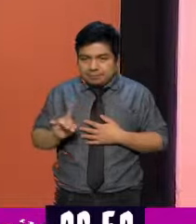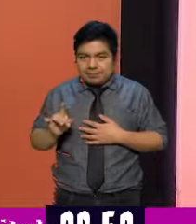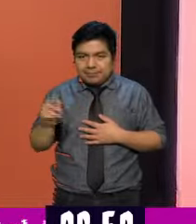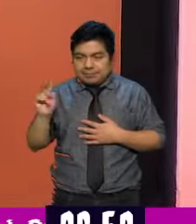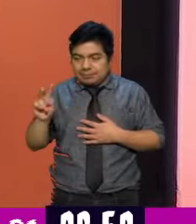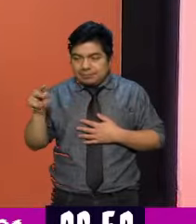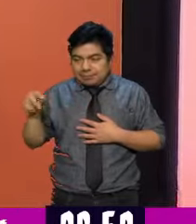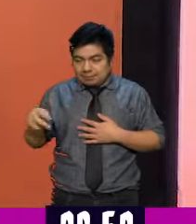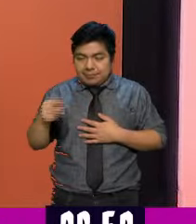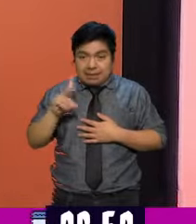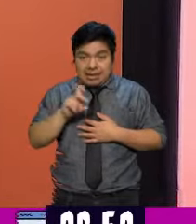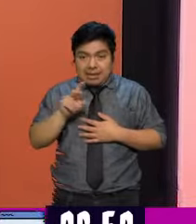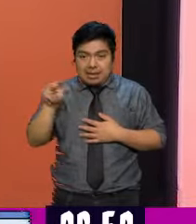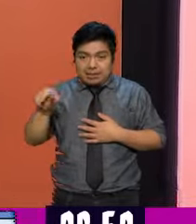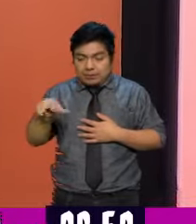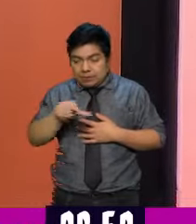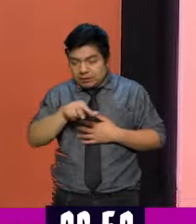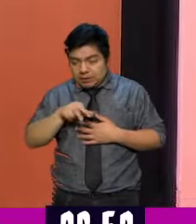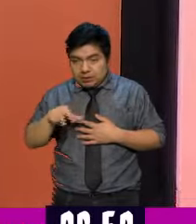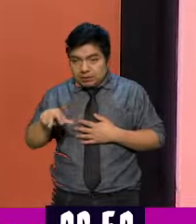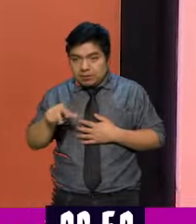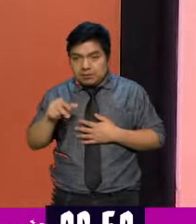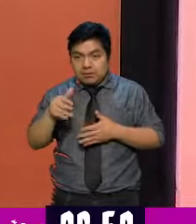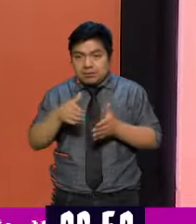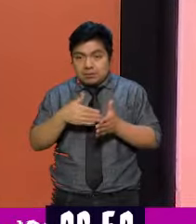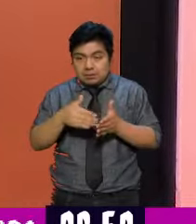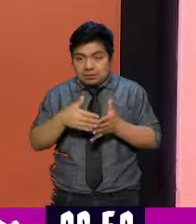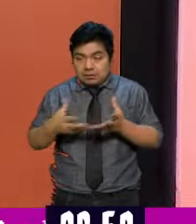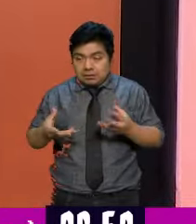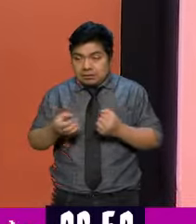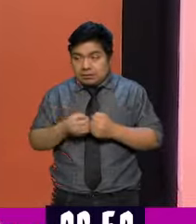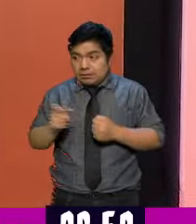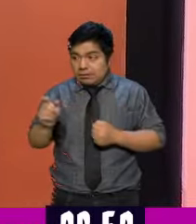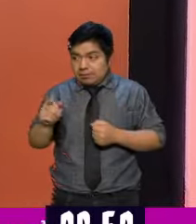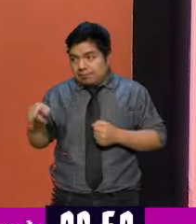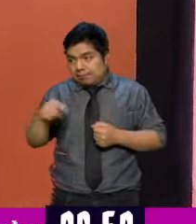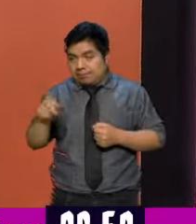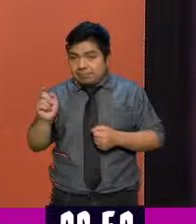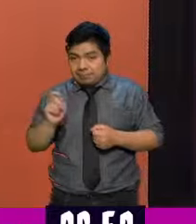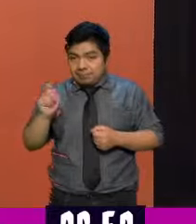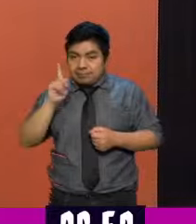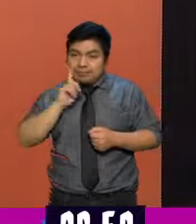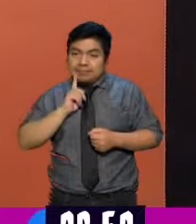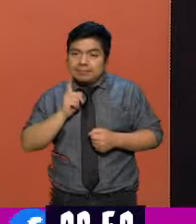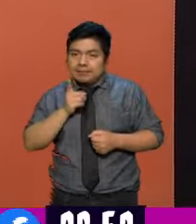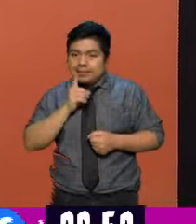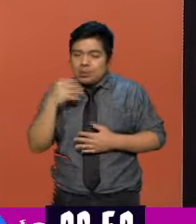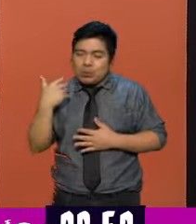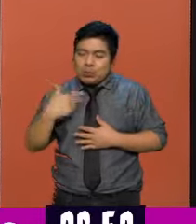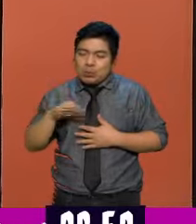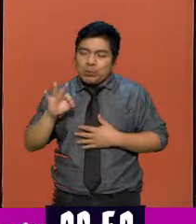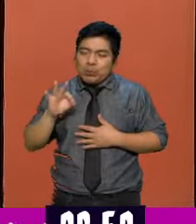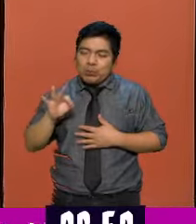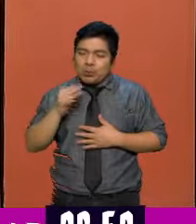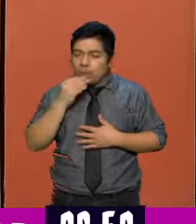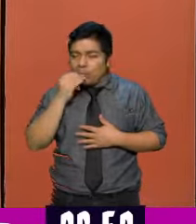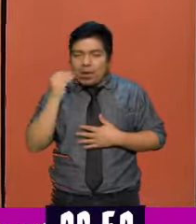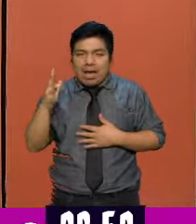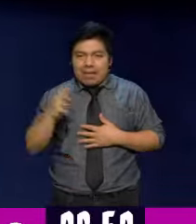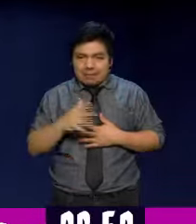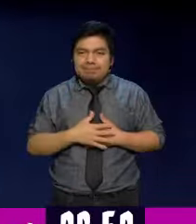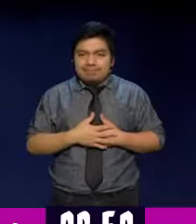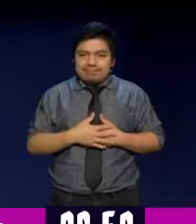ahora. Y los van a pasar alrededor. Si usted cocina con su pareja, le da hacia su pareja para que... Uy, entonces se chupan los dedos.